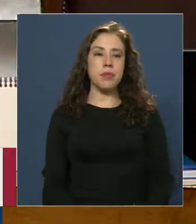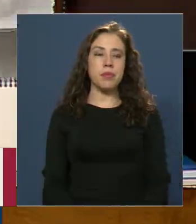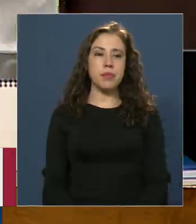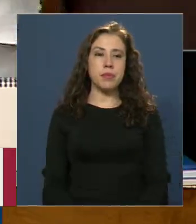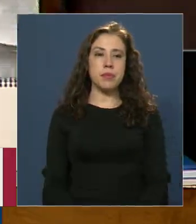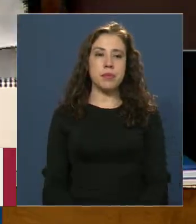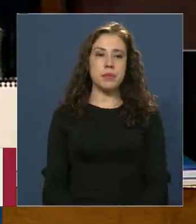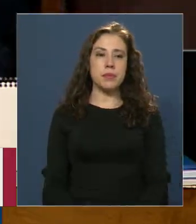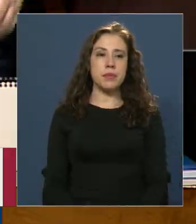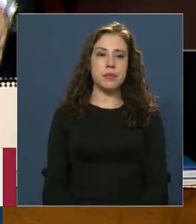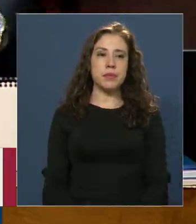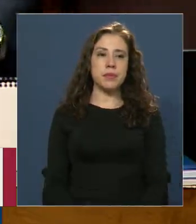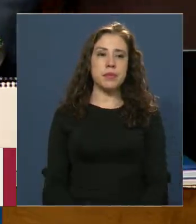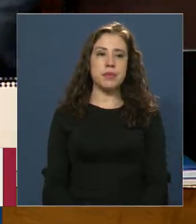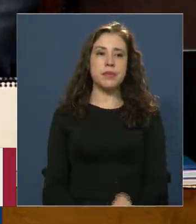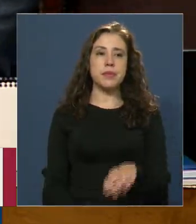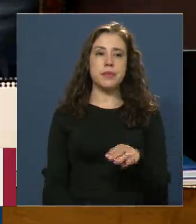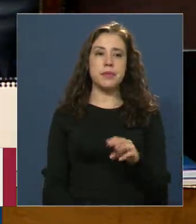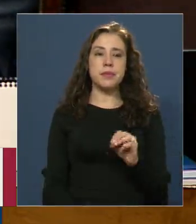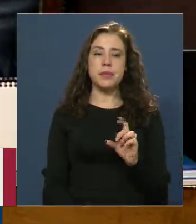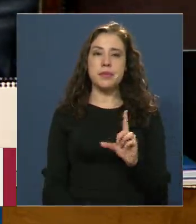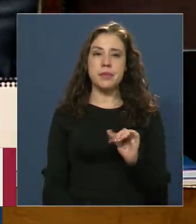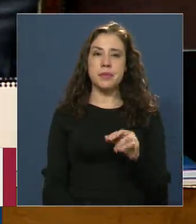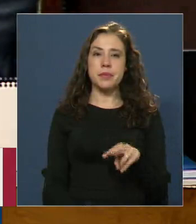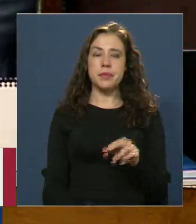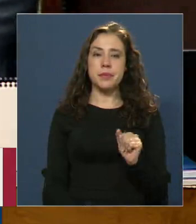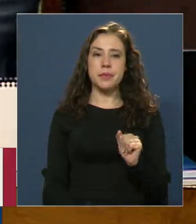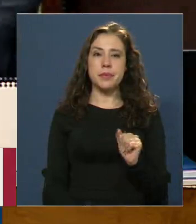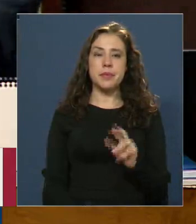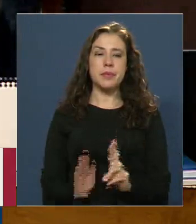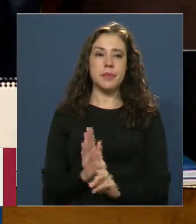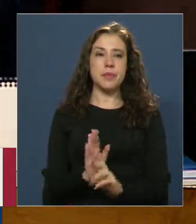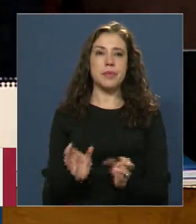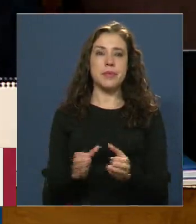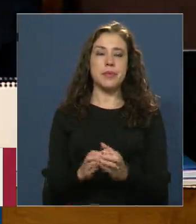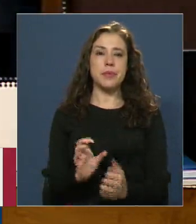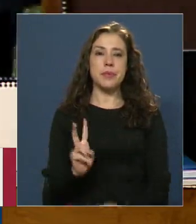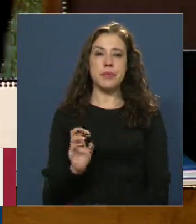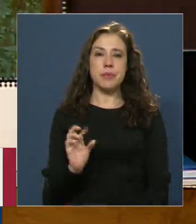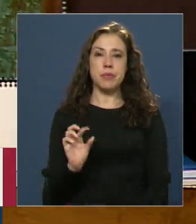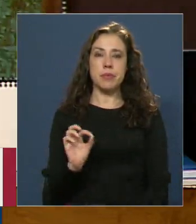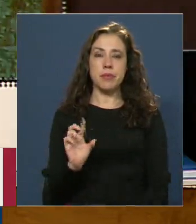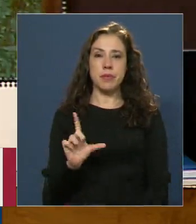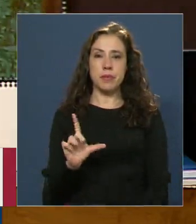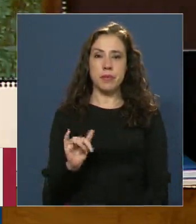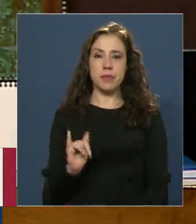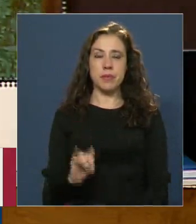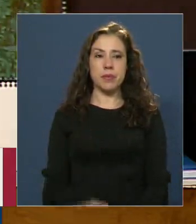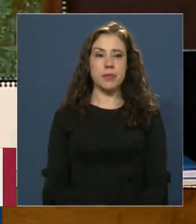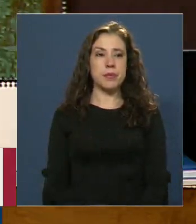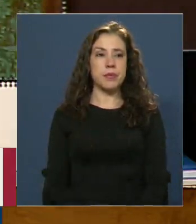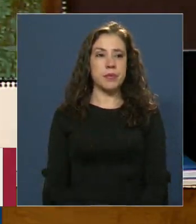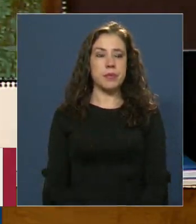don Andrés Molina, en representación del Comité de Evolución Política. Tiene usted la palabra, diputado, hasta por